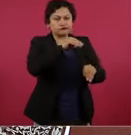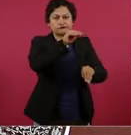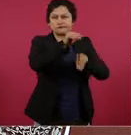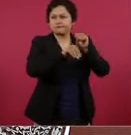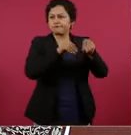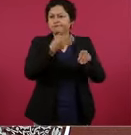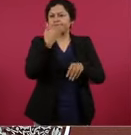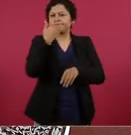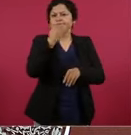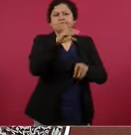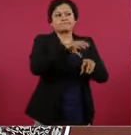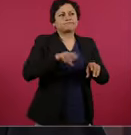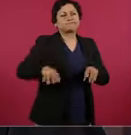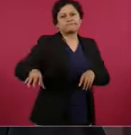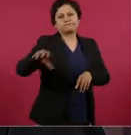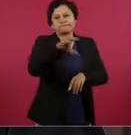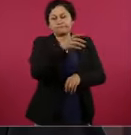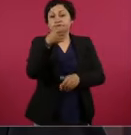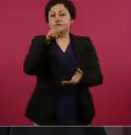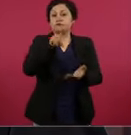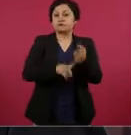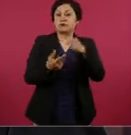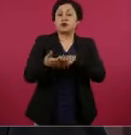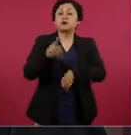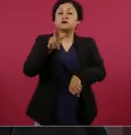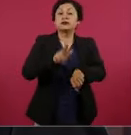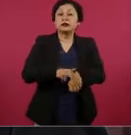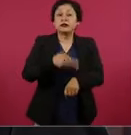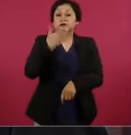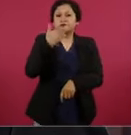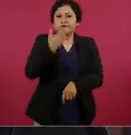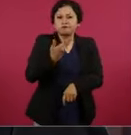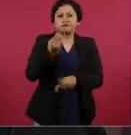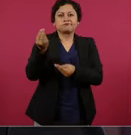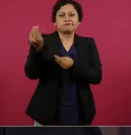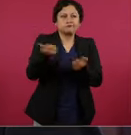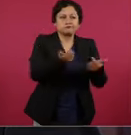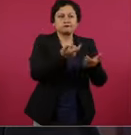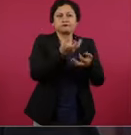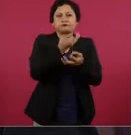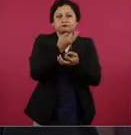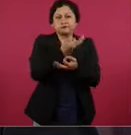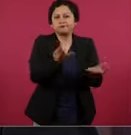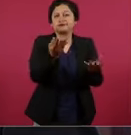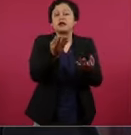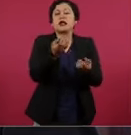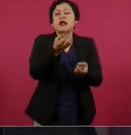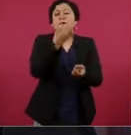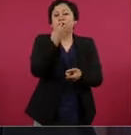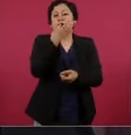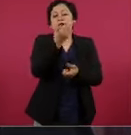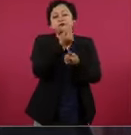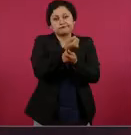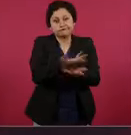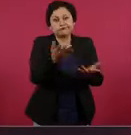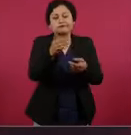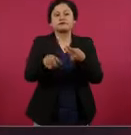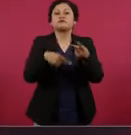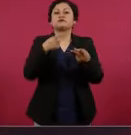que no falten los medicamentos, que no falten los médicos